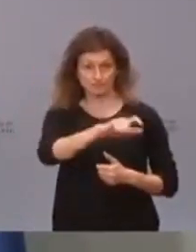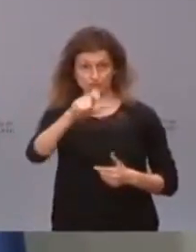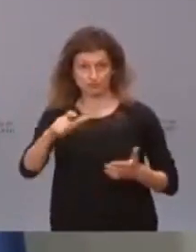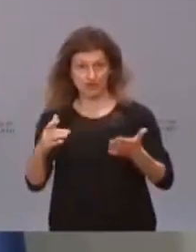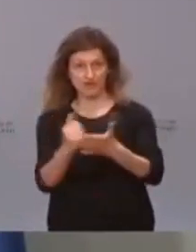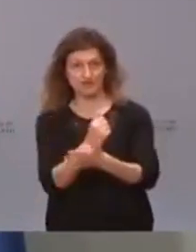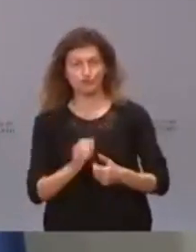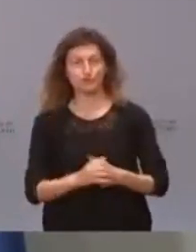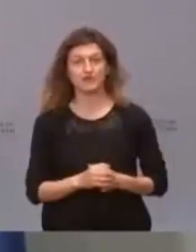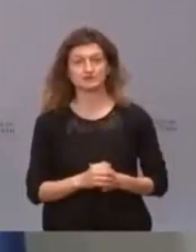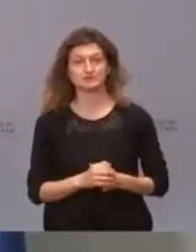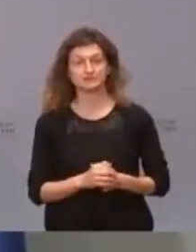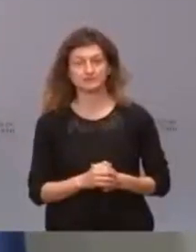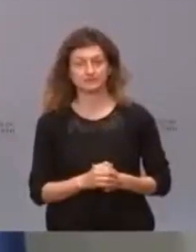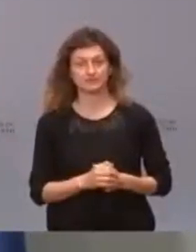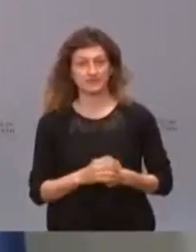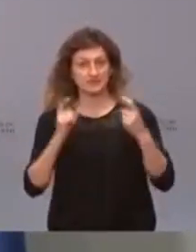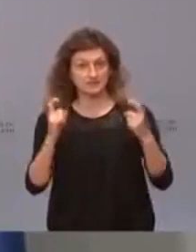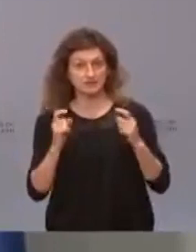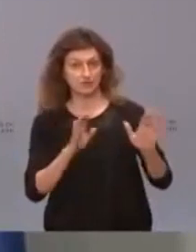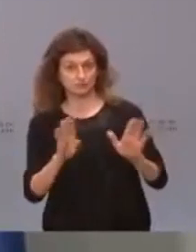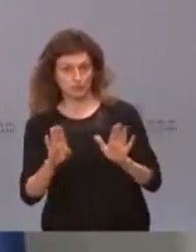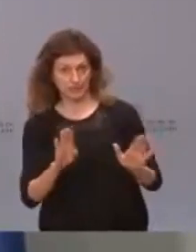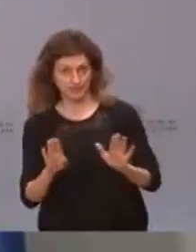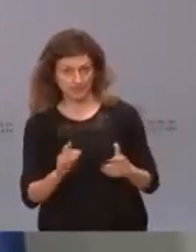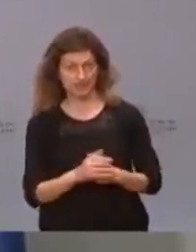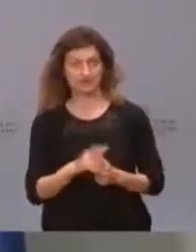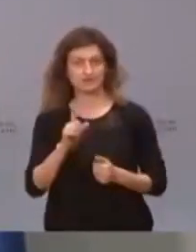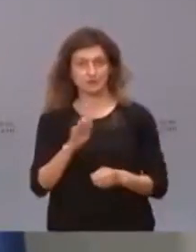a mantener la prudencia y la